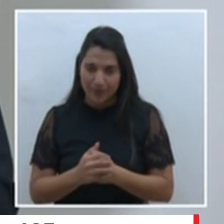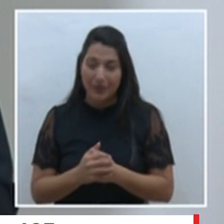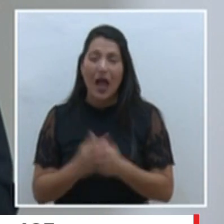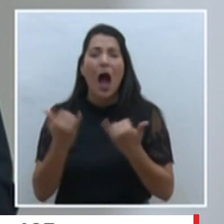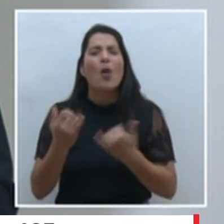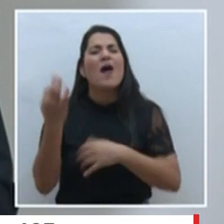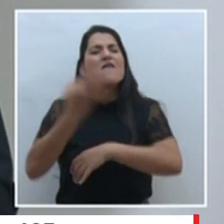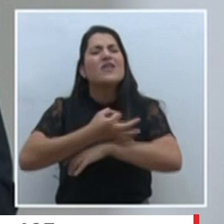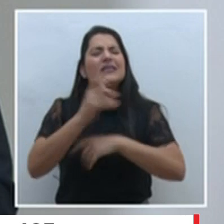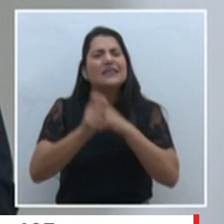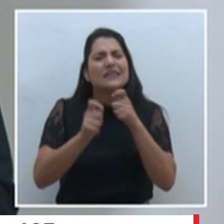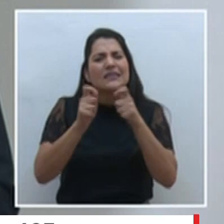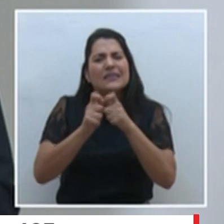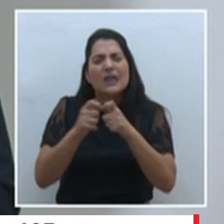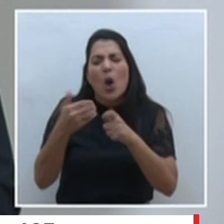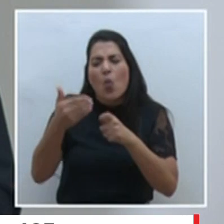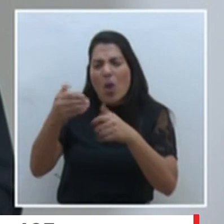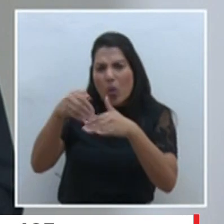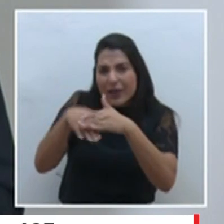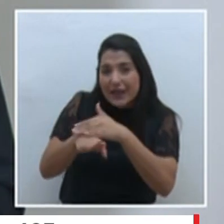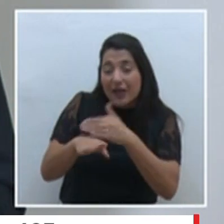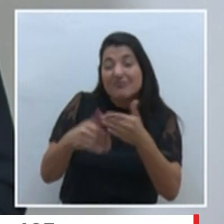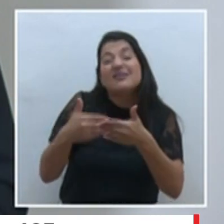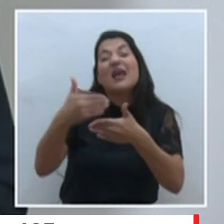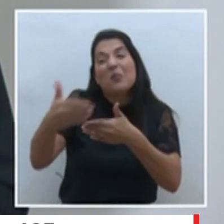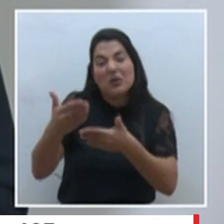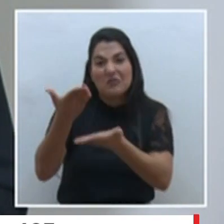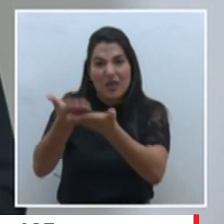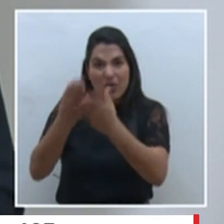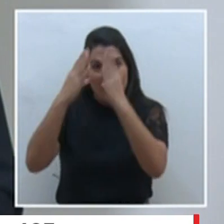fechas exactas de ingresos, si quiere yo se las paso después